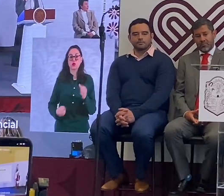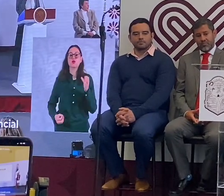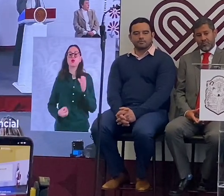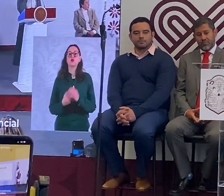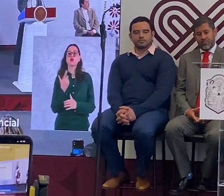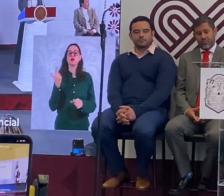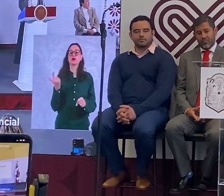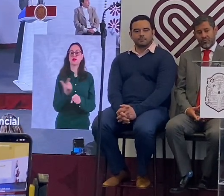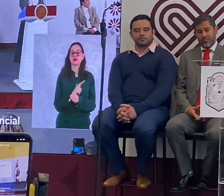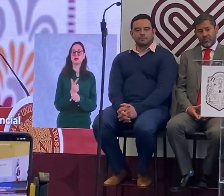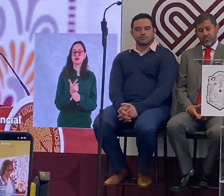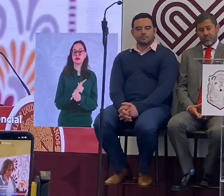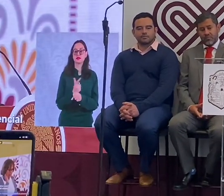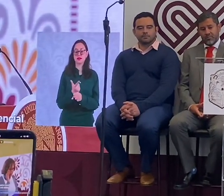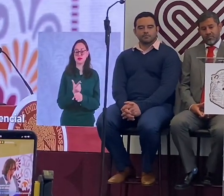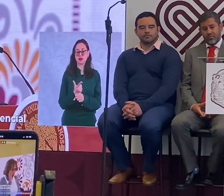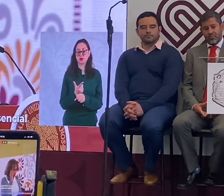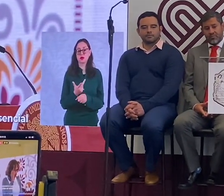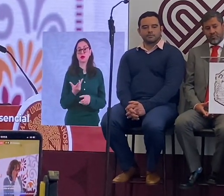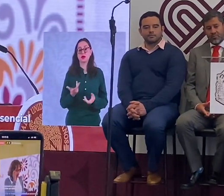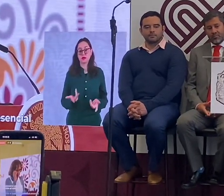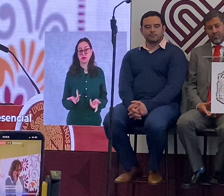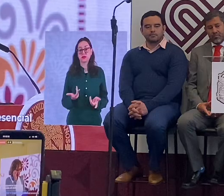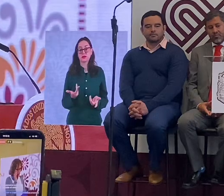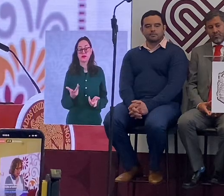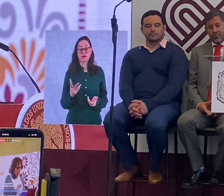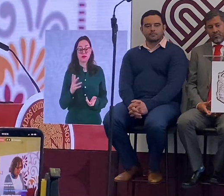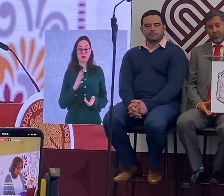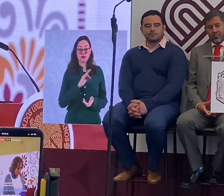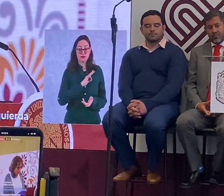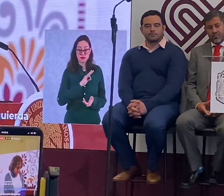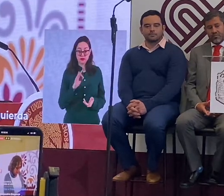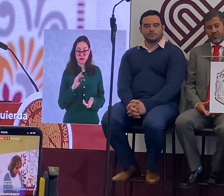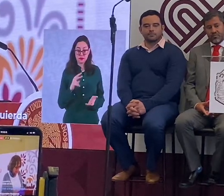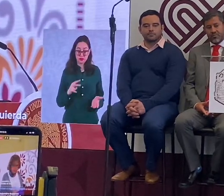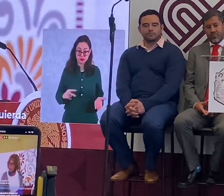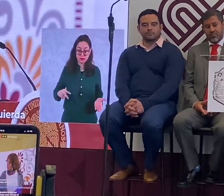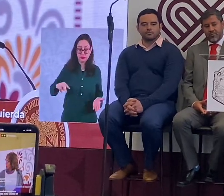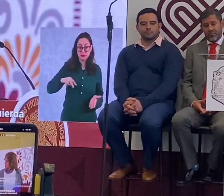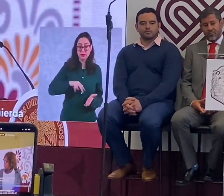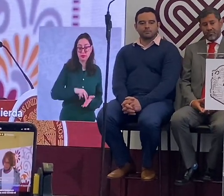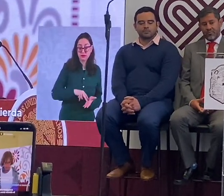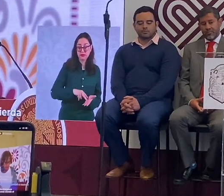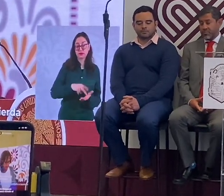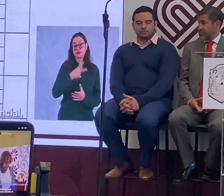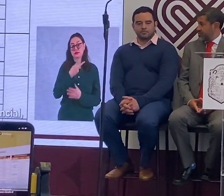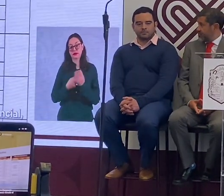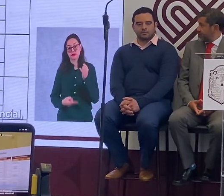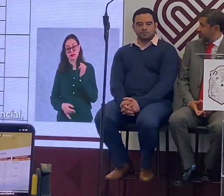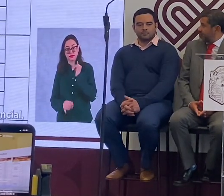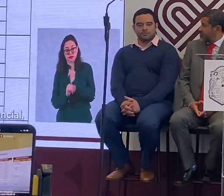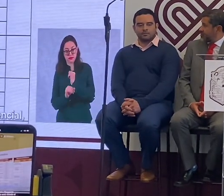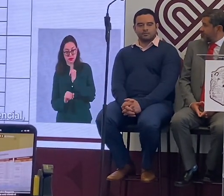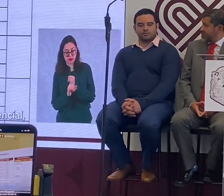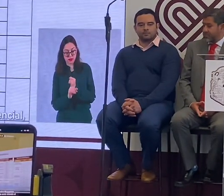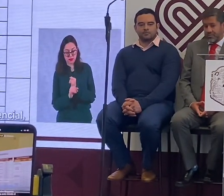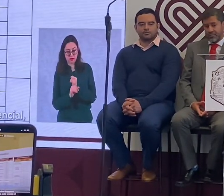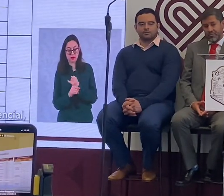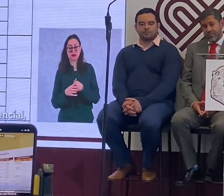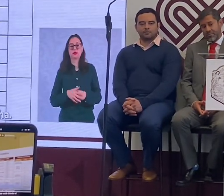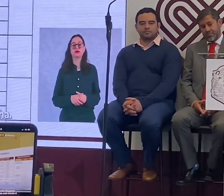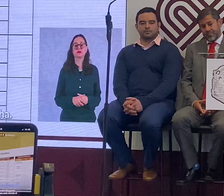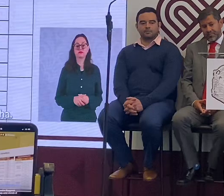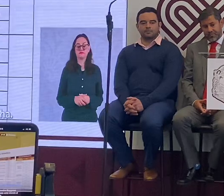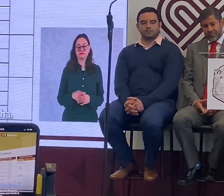principios del 2025. El proyecto ha sido recibido con entusiasmo, ya que se espera que la zona este de Tijuana, una de las áreas